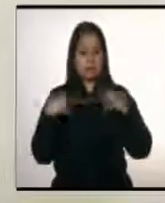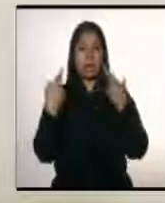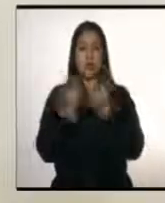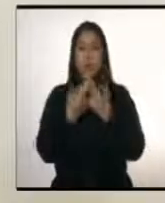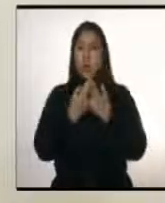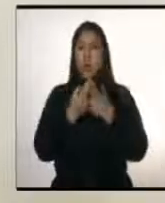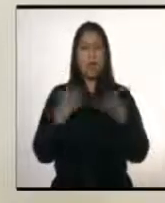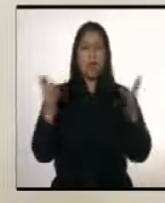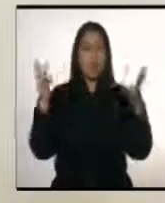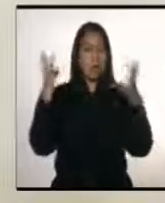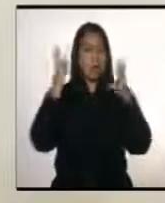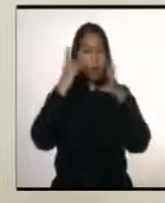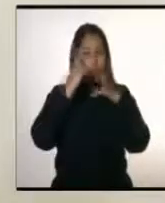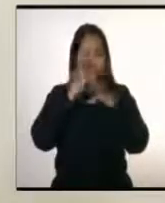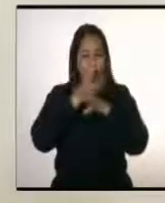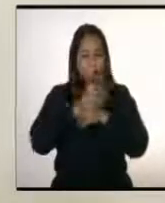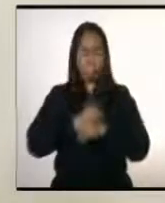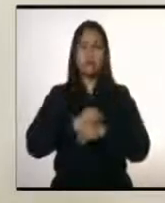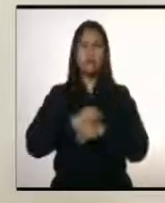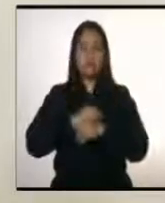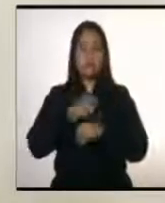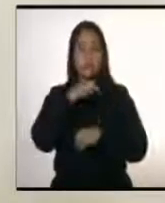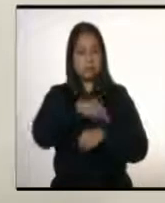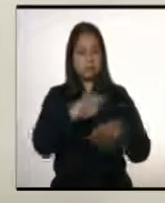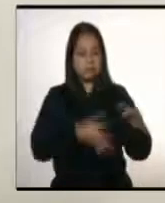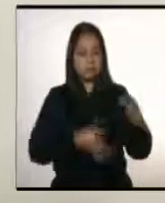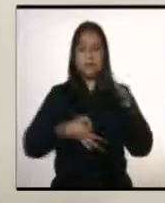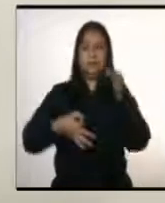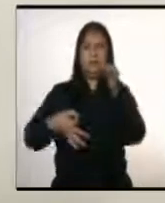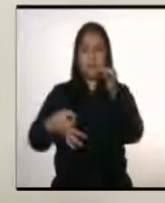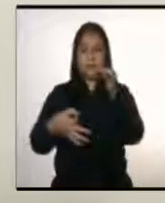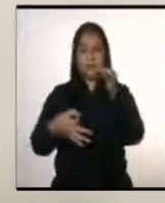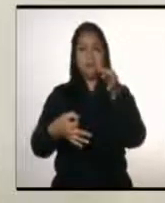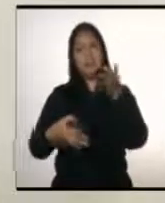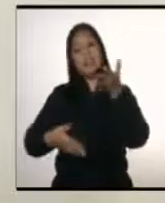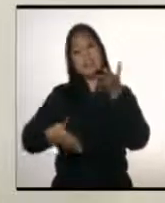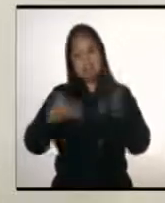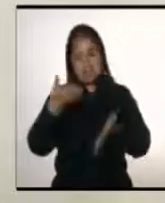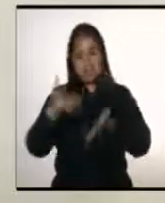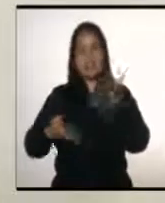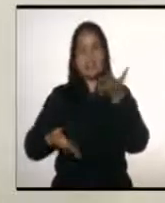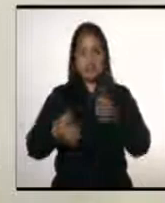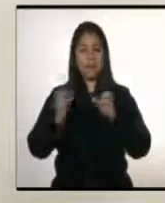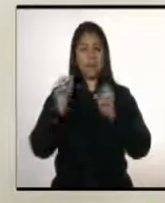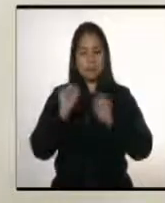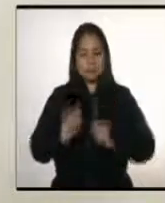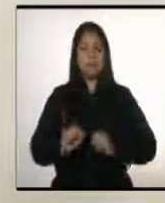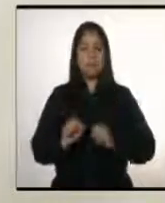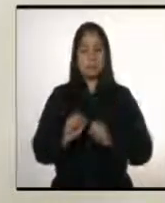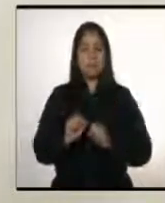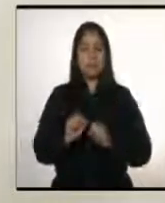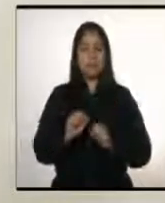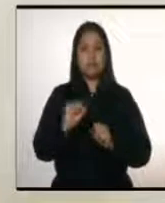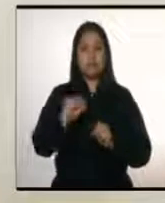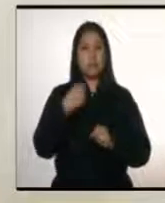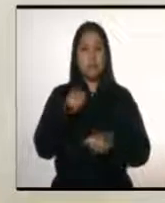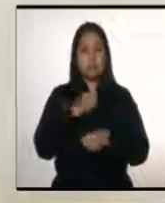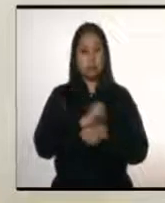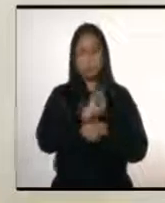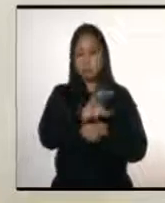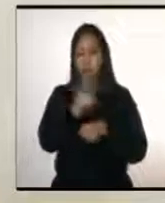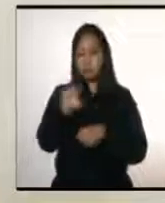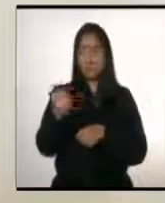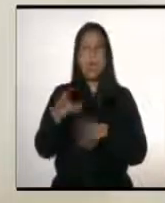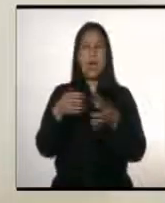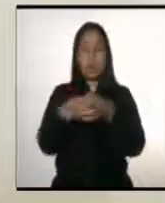la noche nos concedió la posibilidad de traducir a los sectores más vulnerables de la